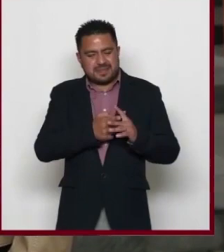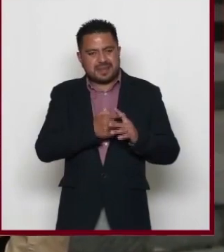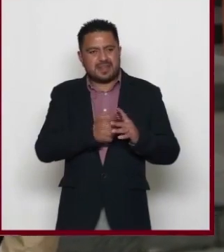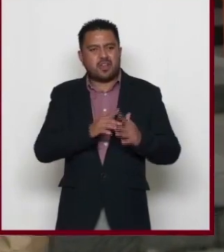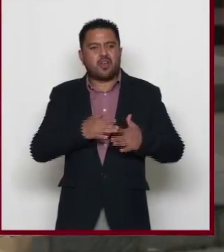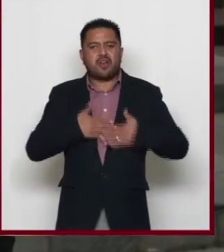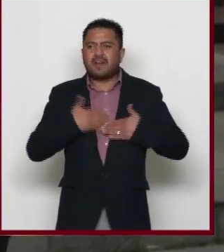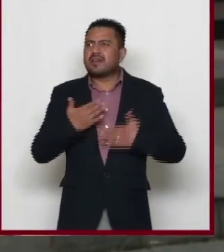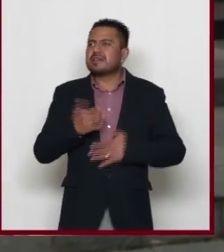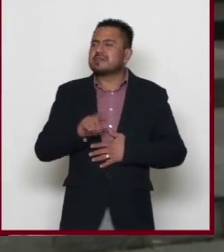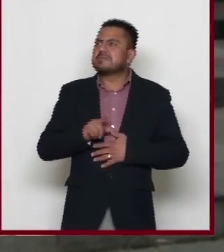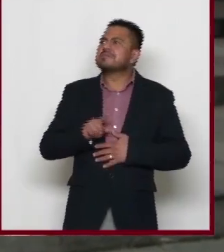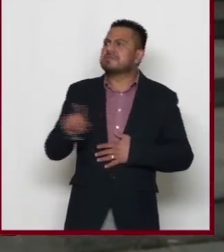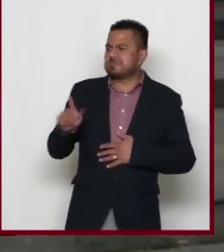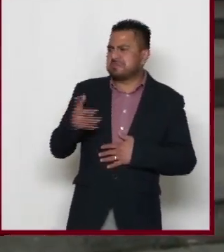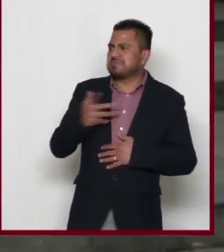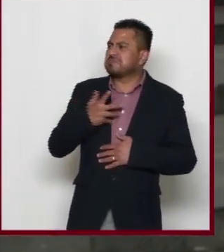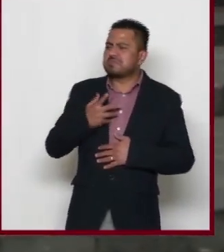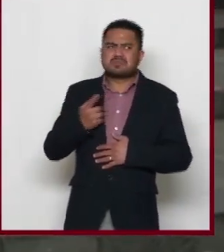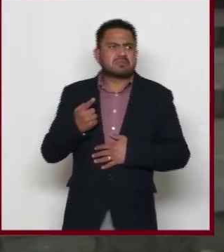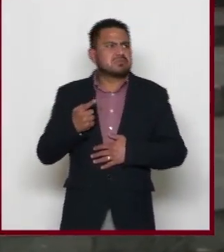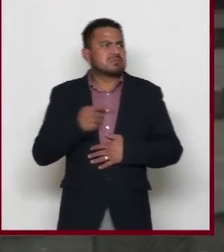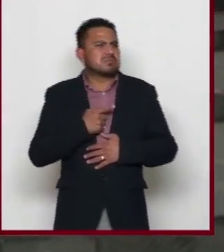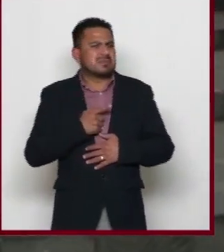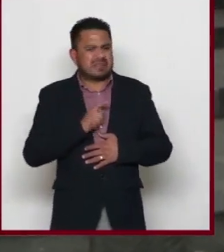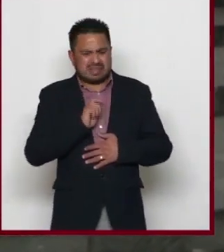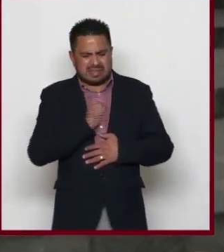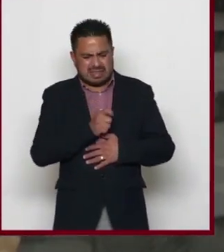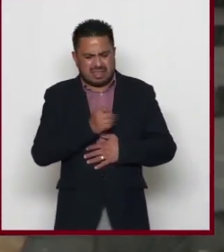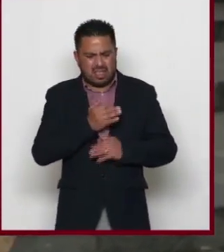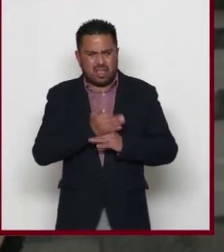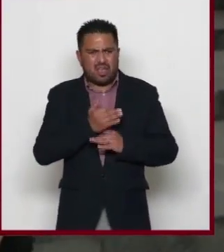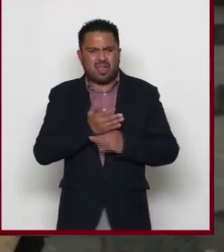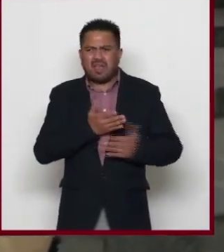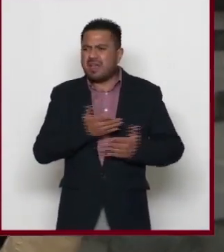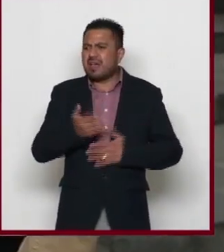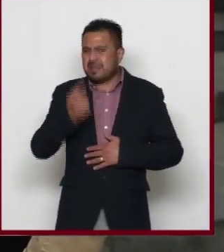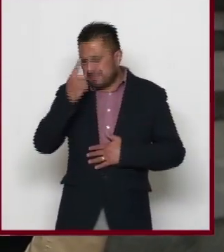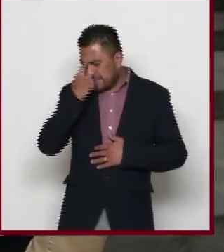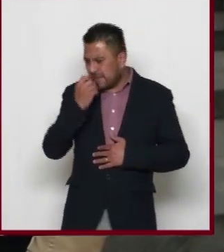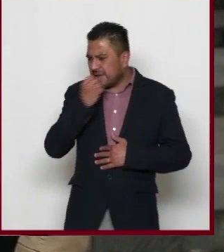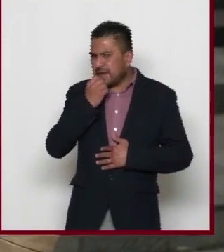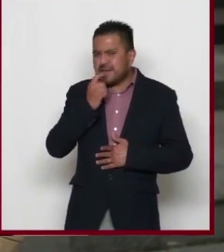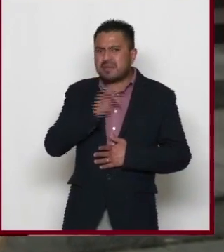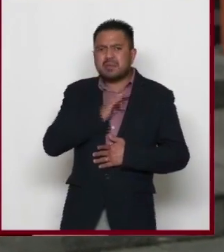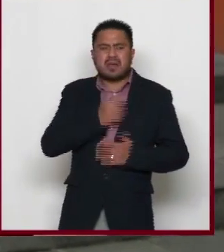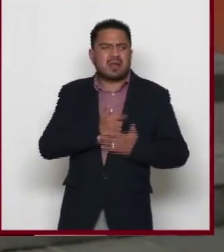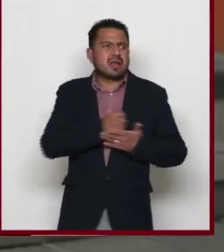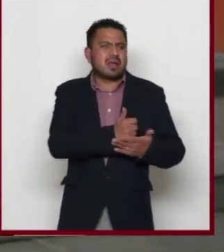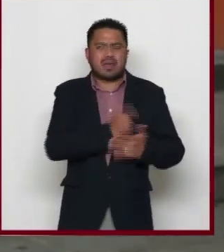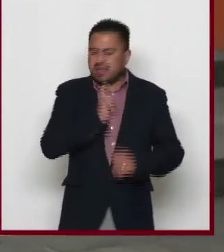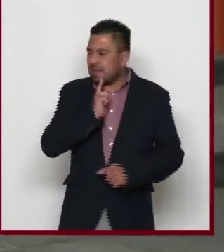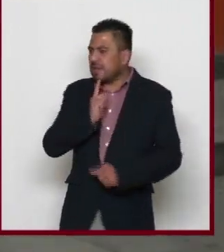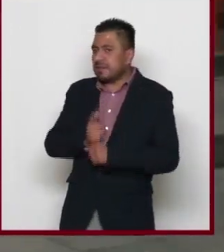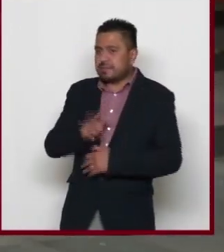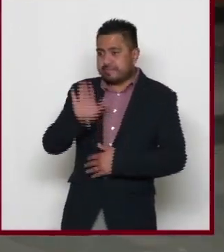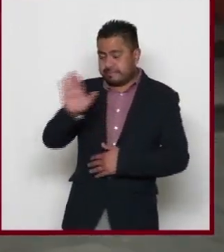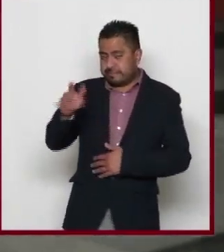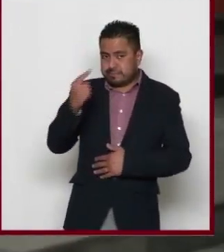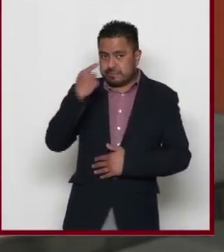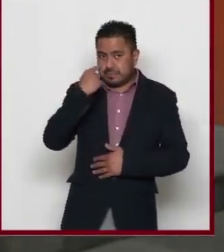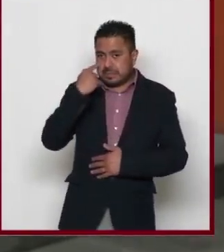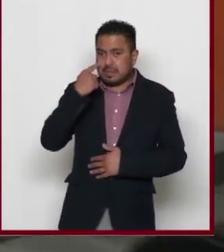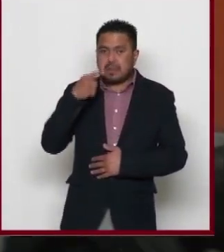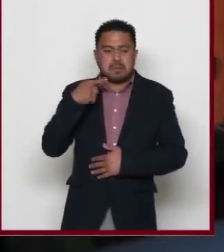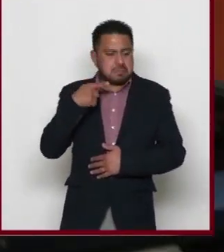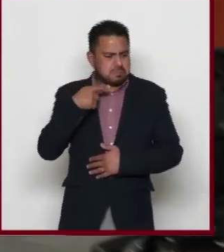estar. Ya dime lo que vinimos a buscar al CENART para que te ayude a encontrarlo. Mira, aquí. Miren nada más